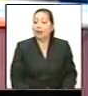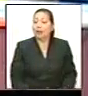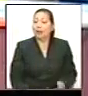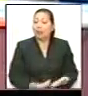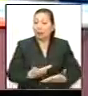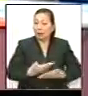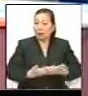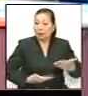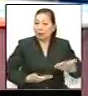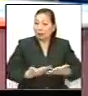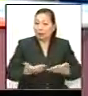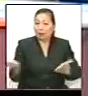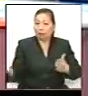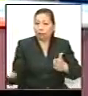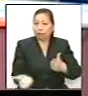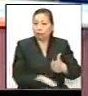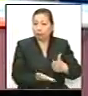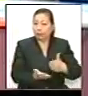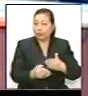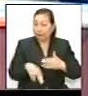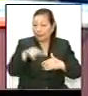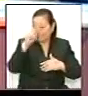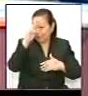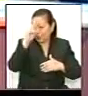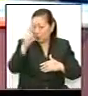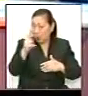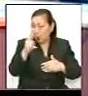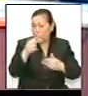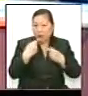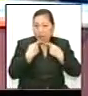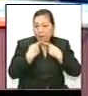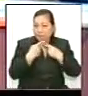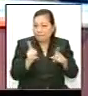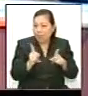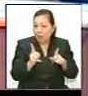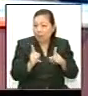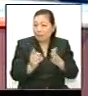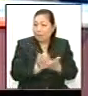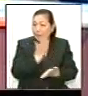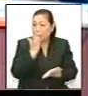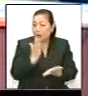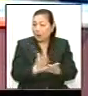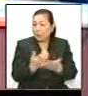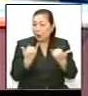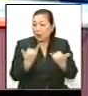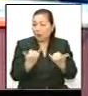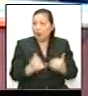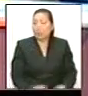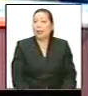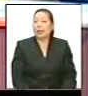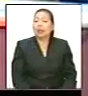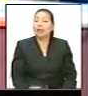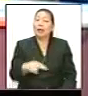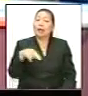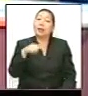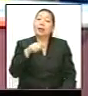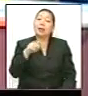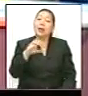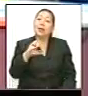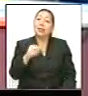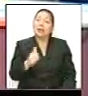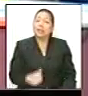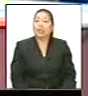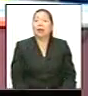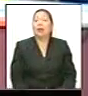documentos históricos del Archivo General de la Nación. Informe sobre la problemática actual de la poligonal de Nazca en